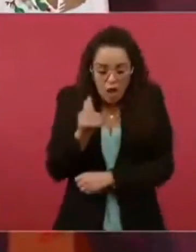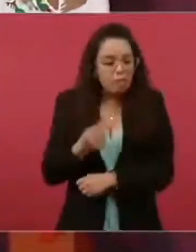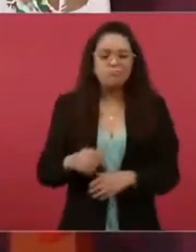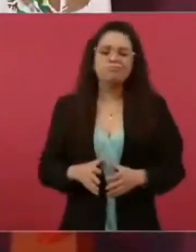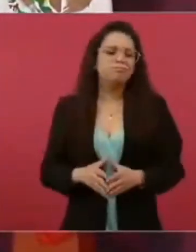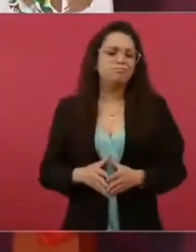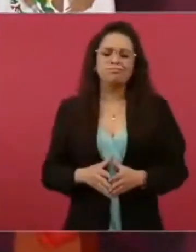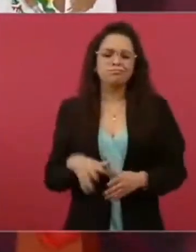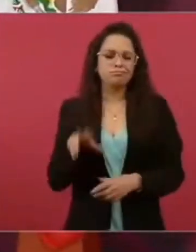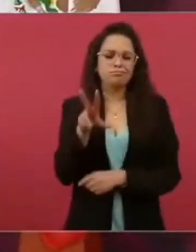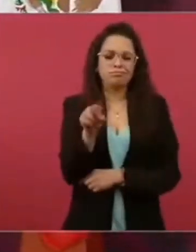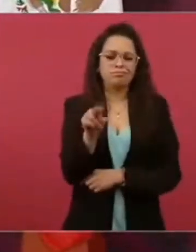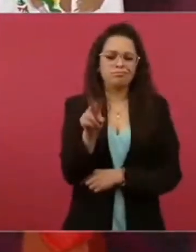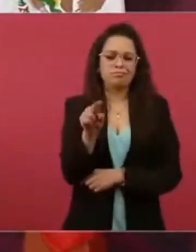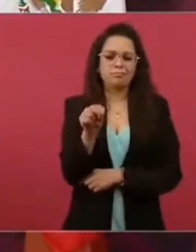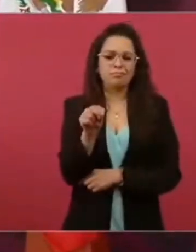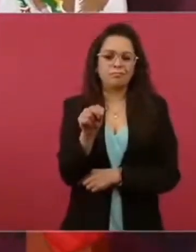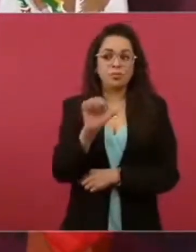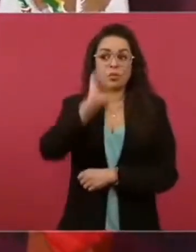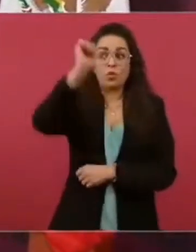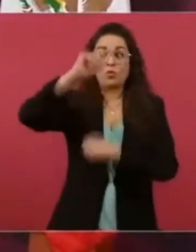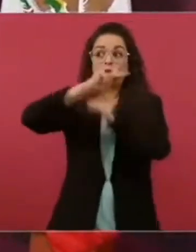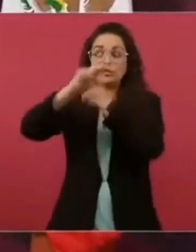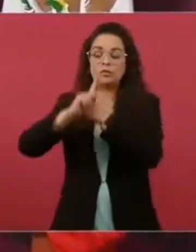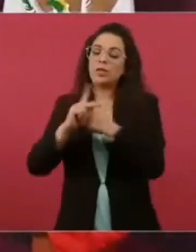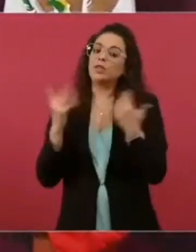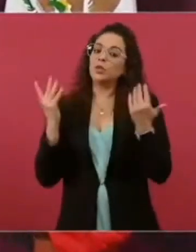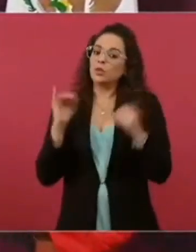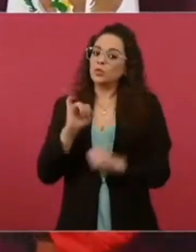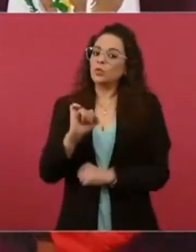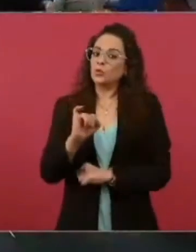de consumir droga como en otras partes,